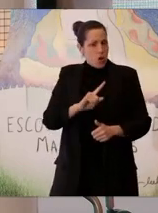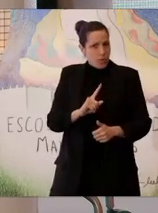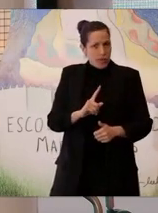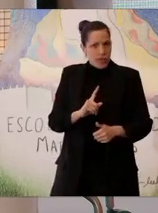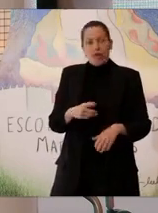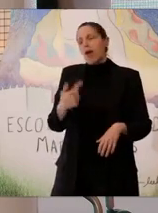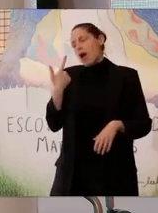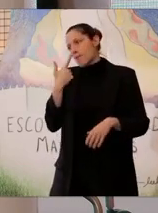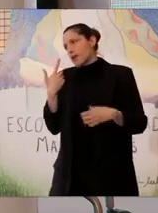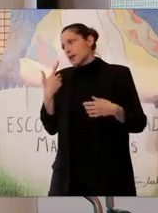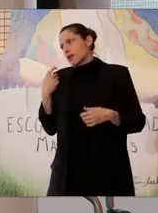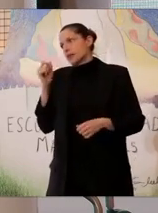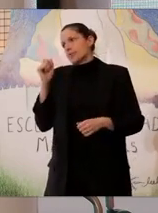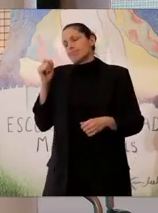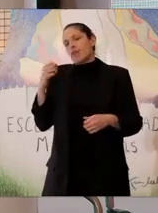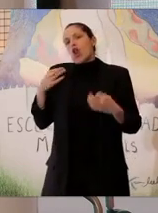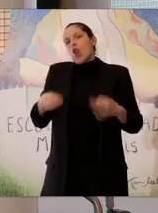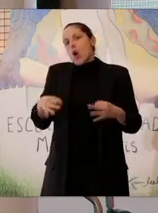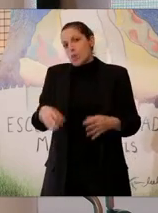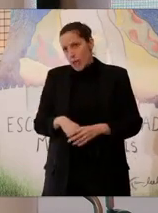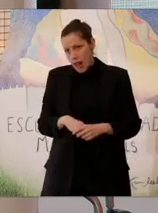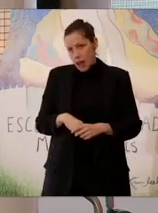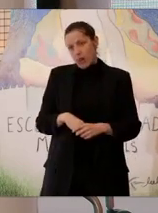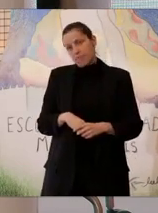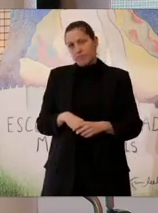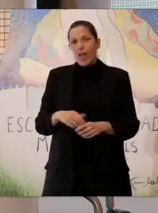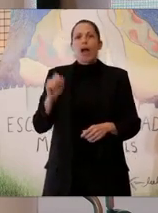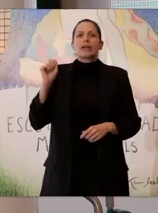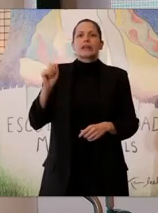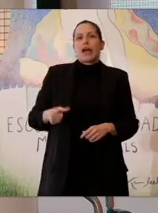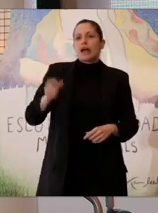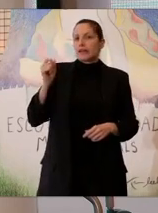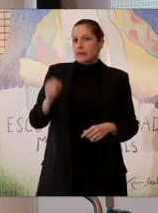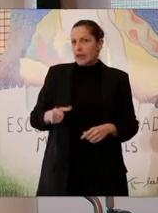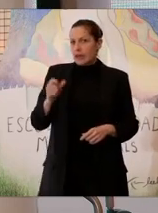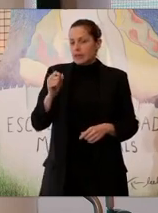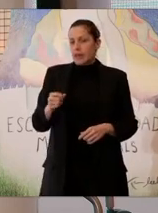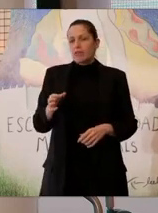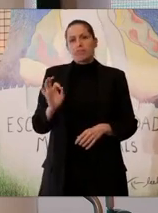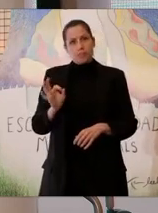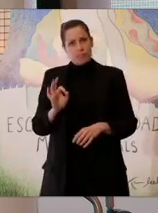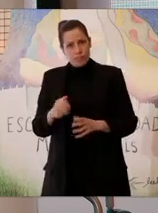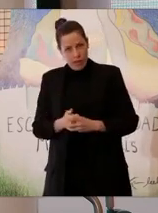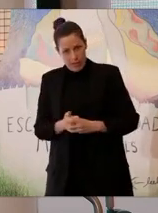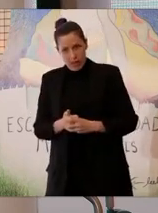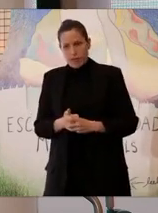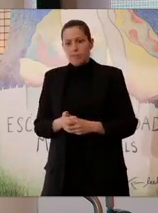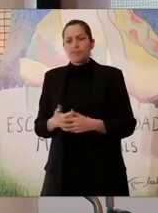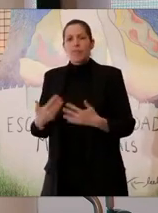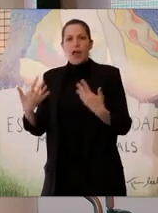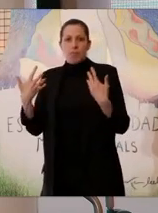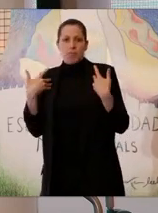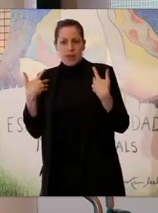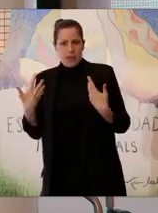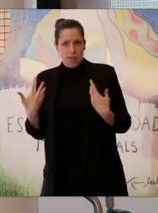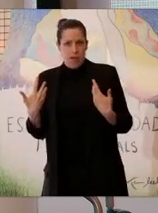normal. Lo habitual, lo más habitual. Lo habitual, es cierto que es, si no hay petición de la víctima y el fiscal no la pide, yo de